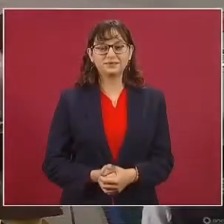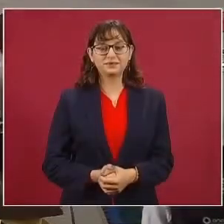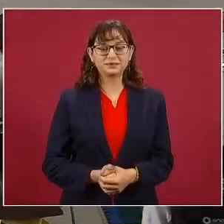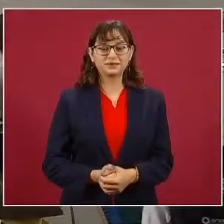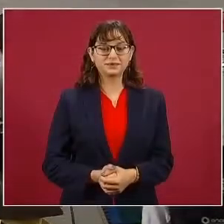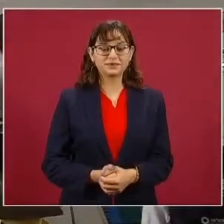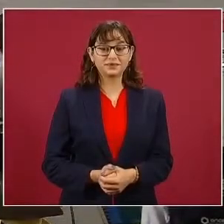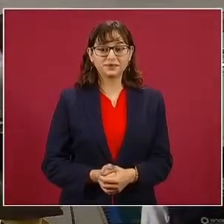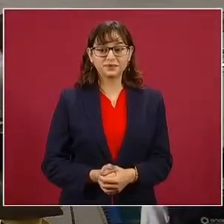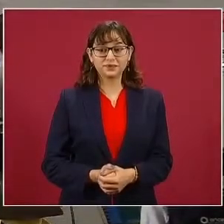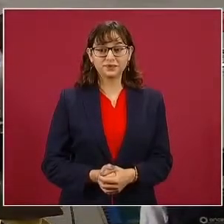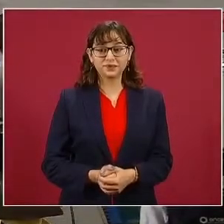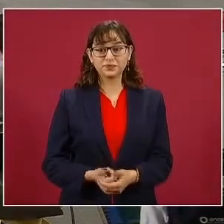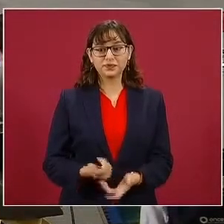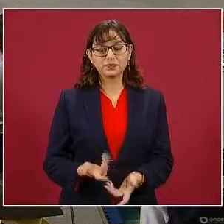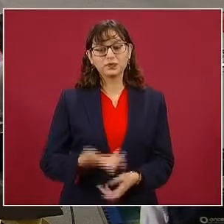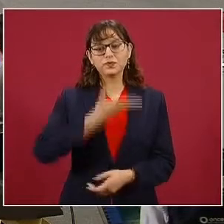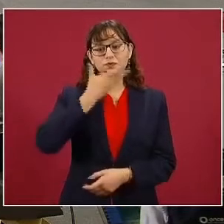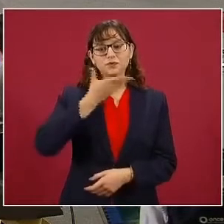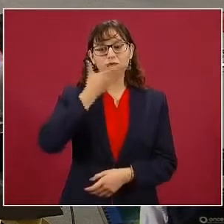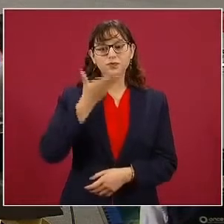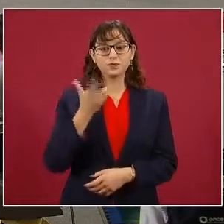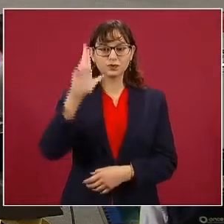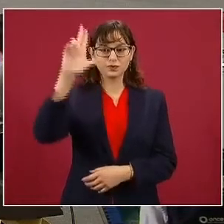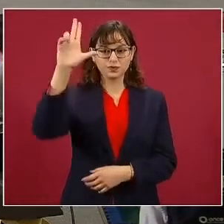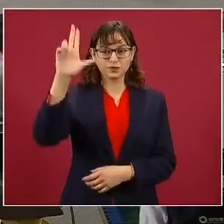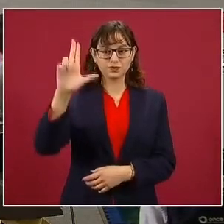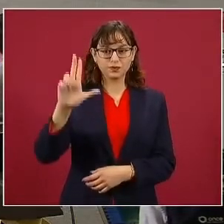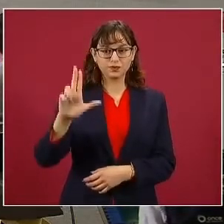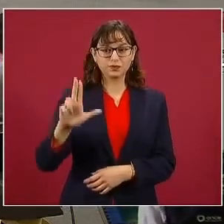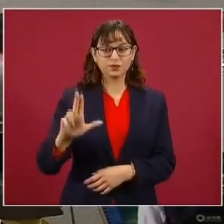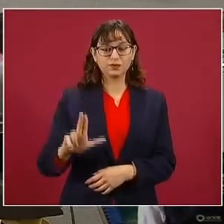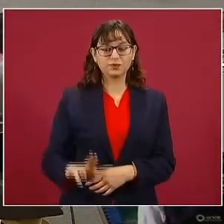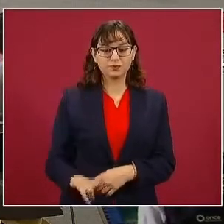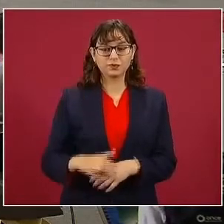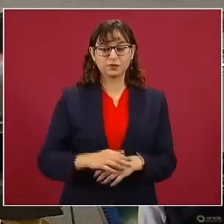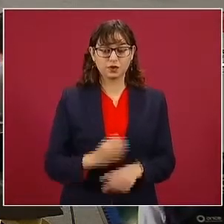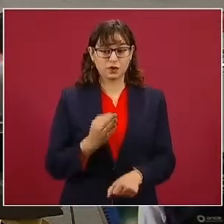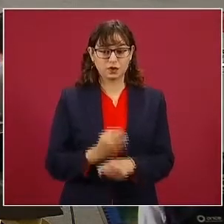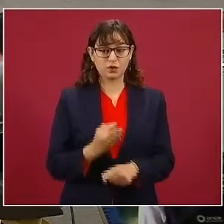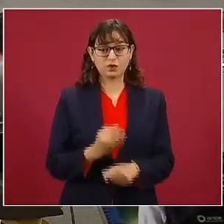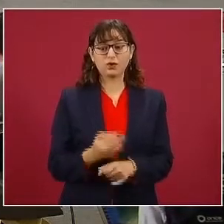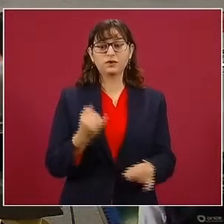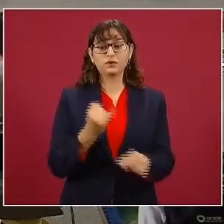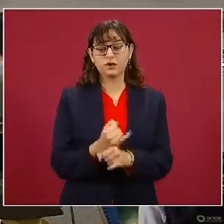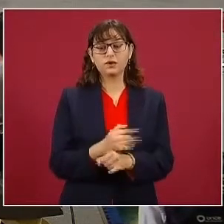Pues hoy, como todos los martes, vamos a informar sobre